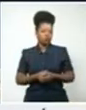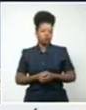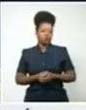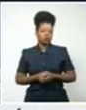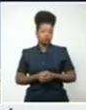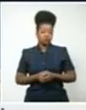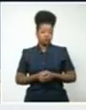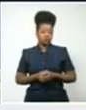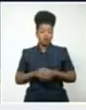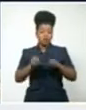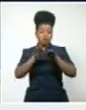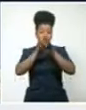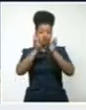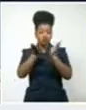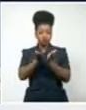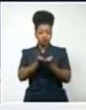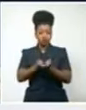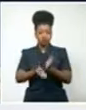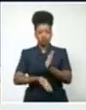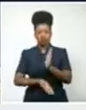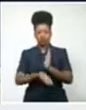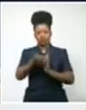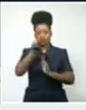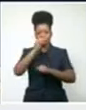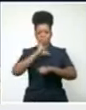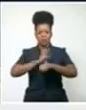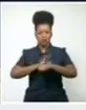mundo subieron el número de casos en un